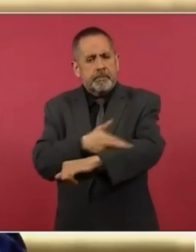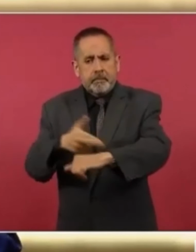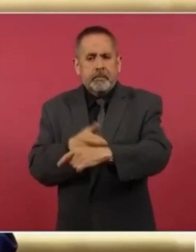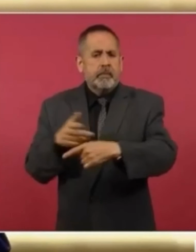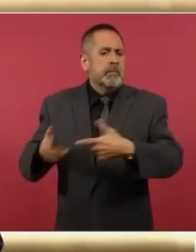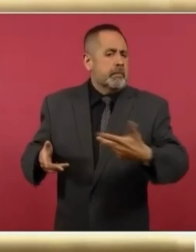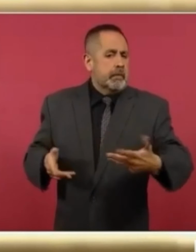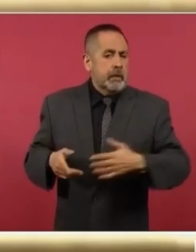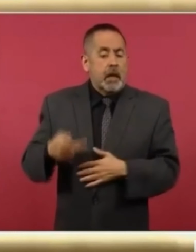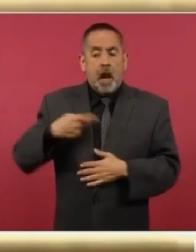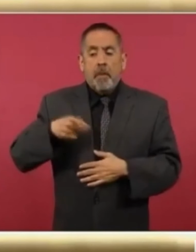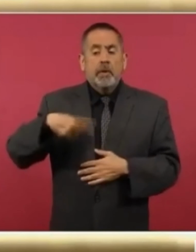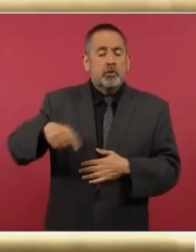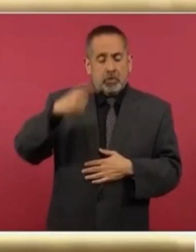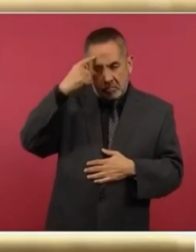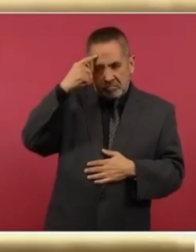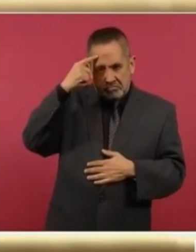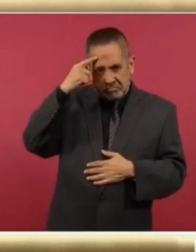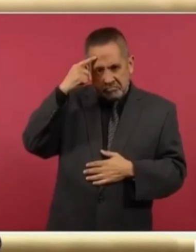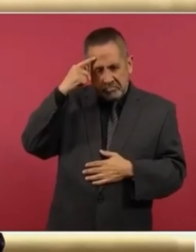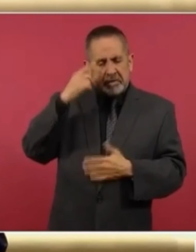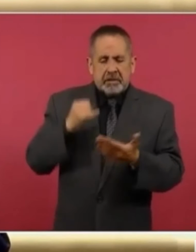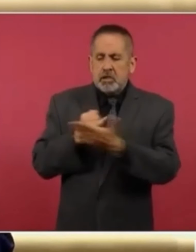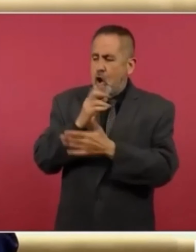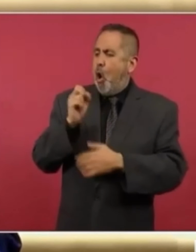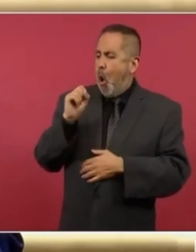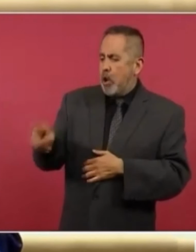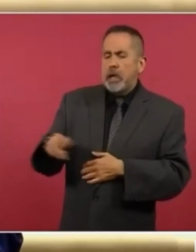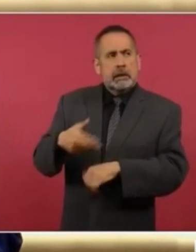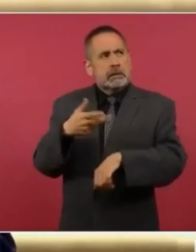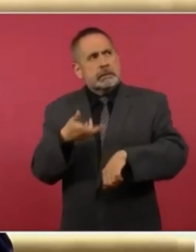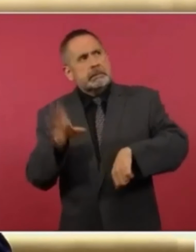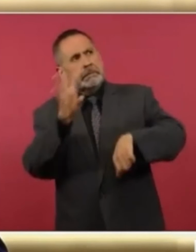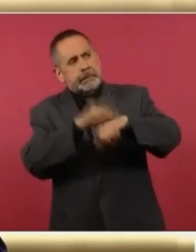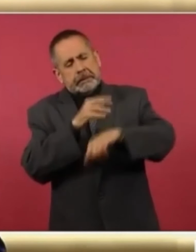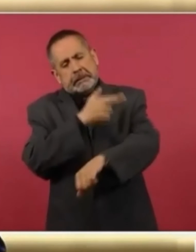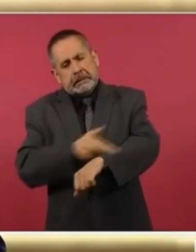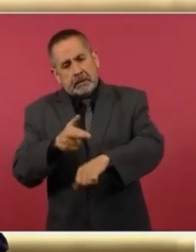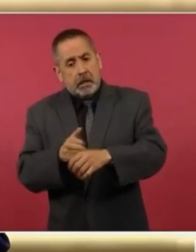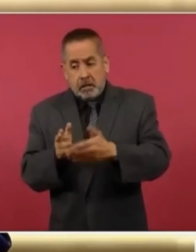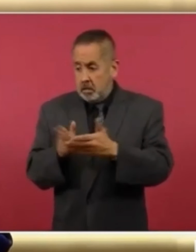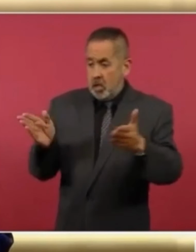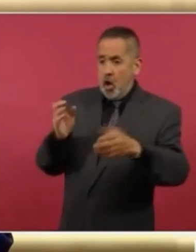la gente optó por esa opción. Se abrió